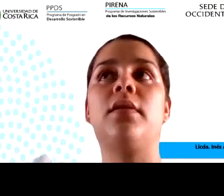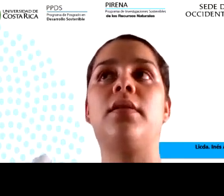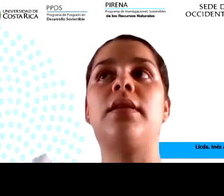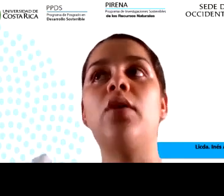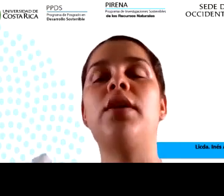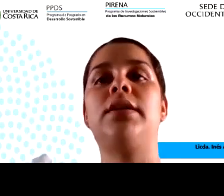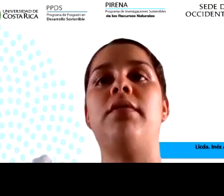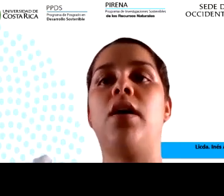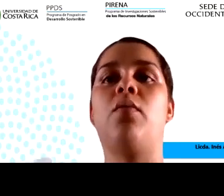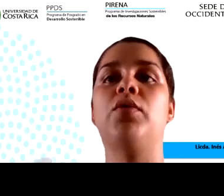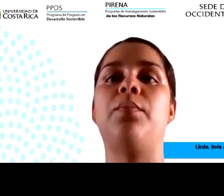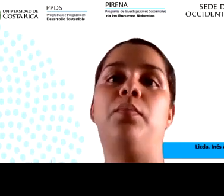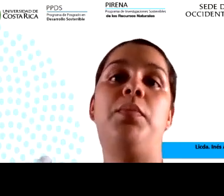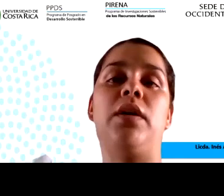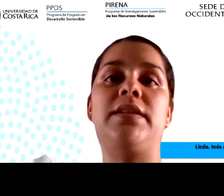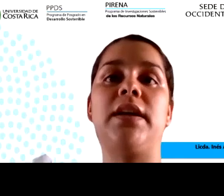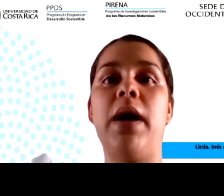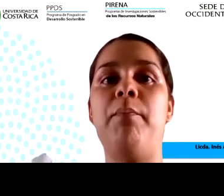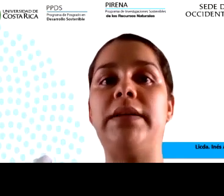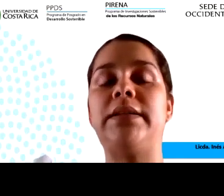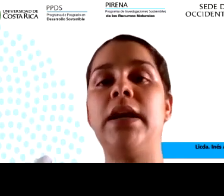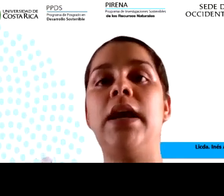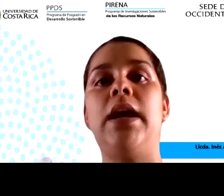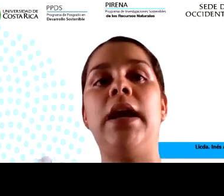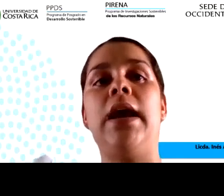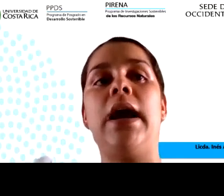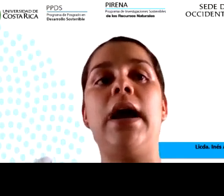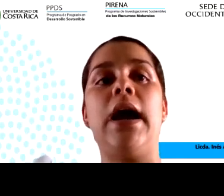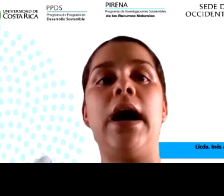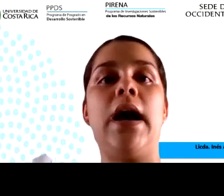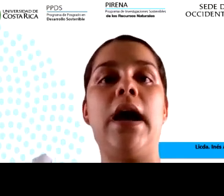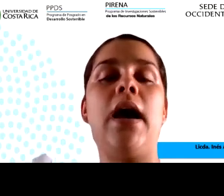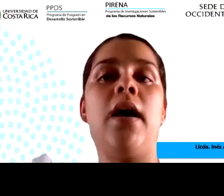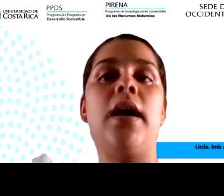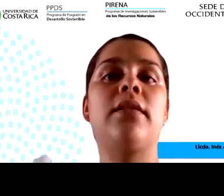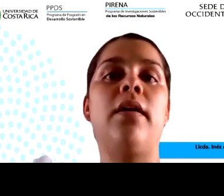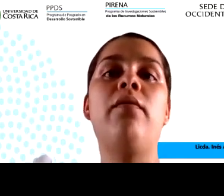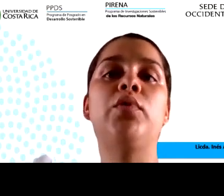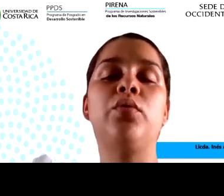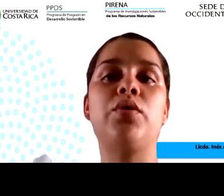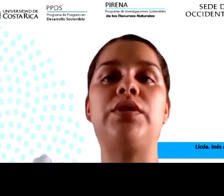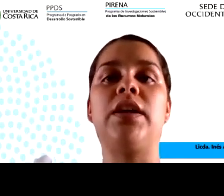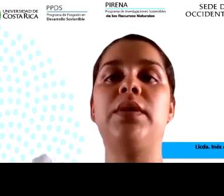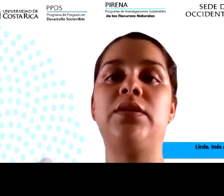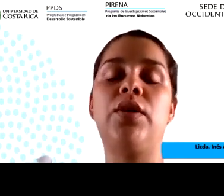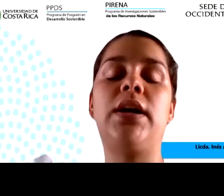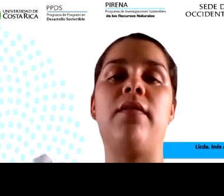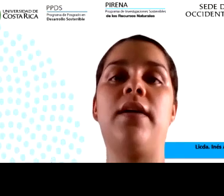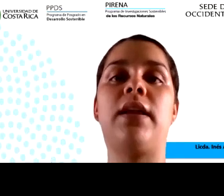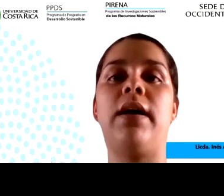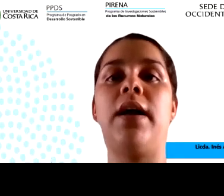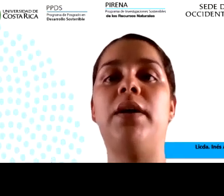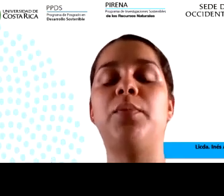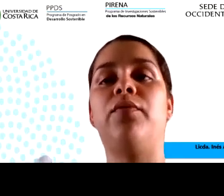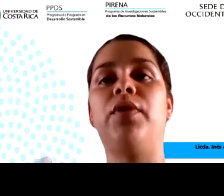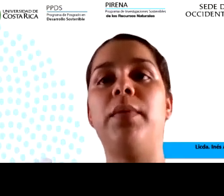es tan conectividad como se visualiza en mapas. Eh, en el trabajo futuro que ustedes mencionan, que